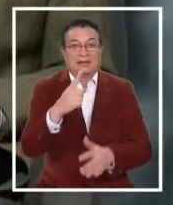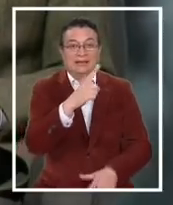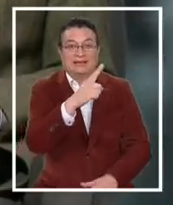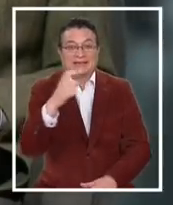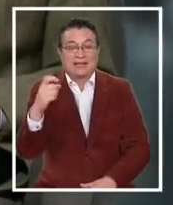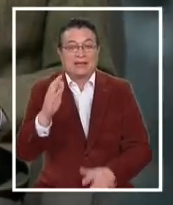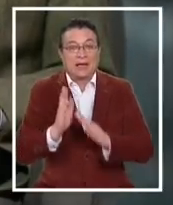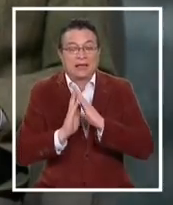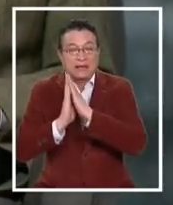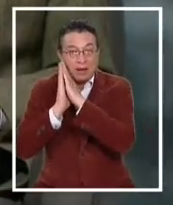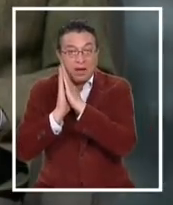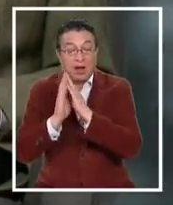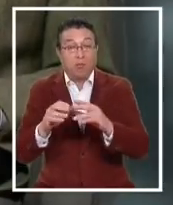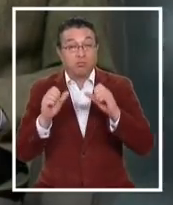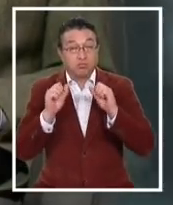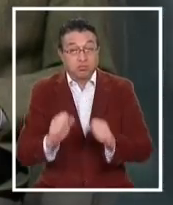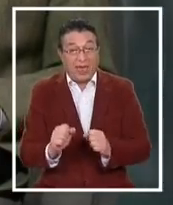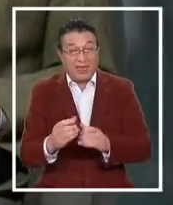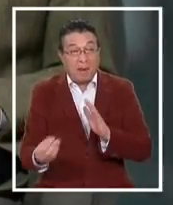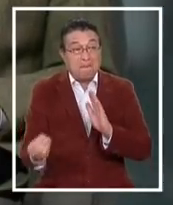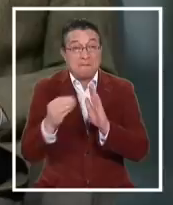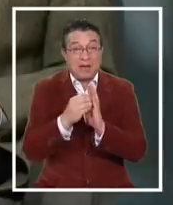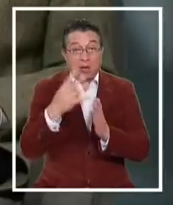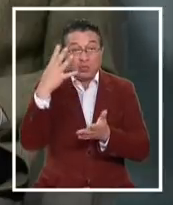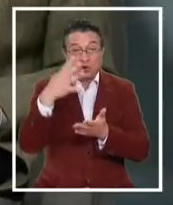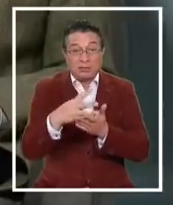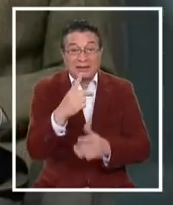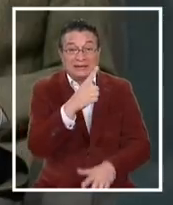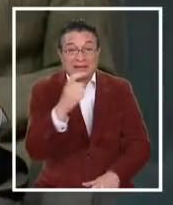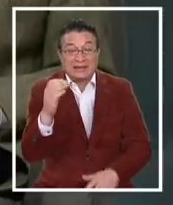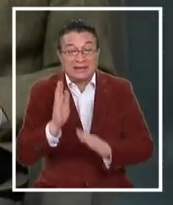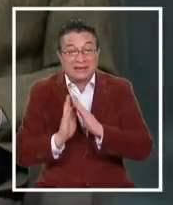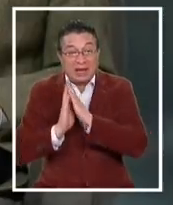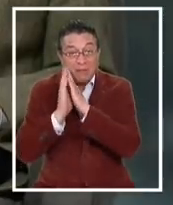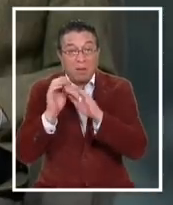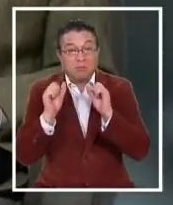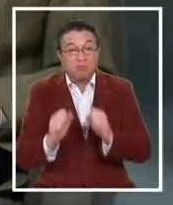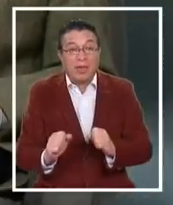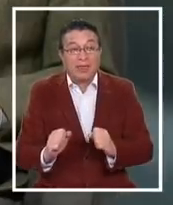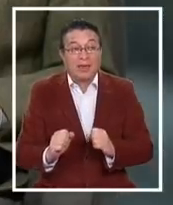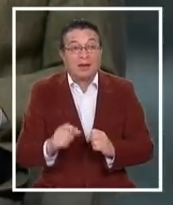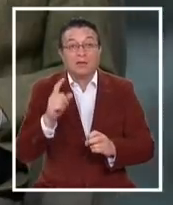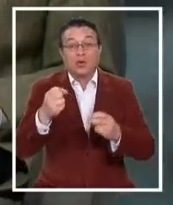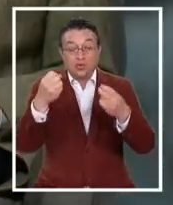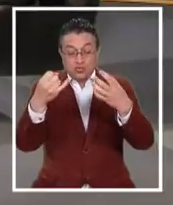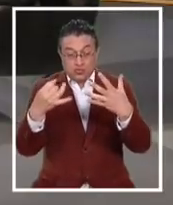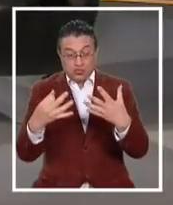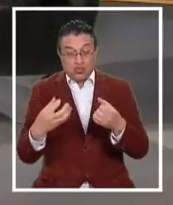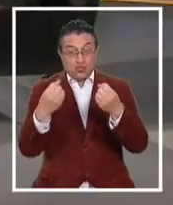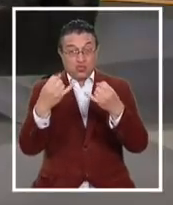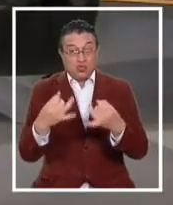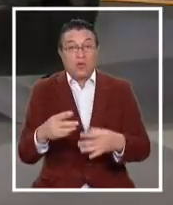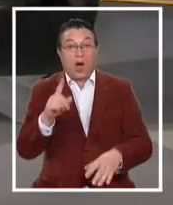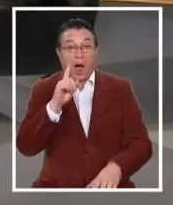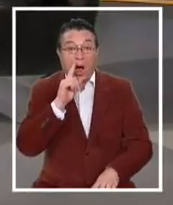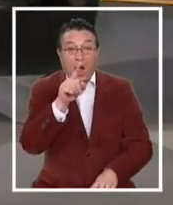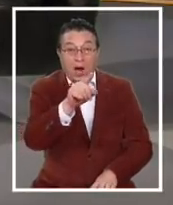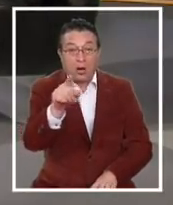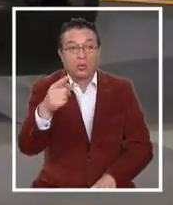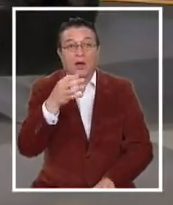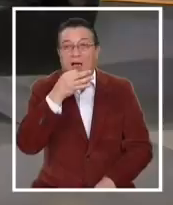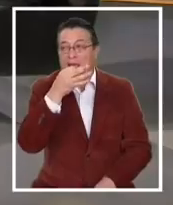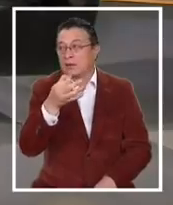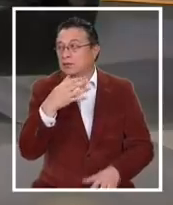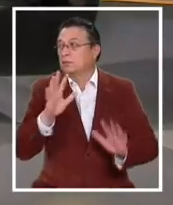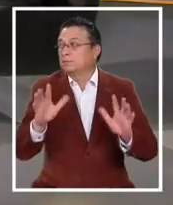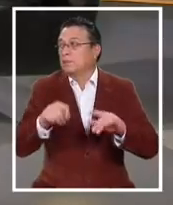camas. ¿Las vamos a tener? ¿Podemos llegar a esas 4.100 camas? Es importante. ¿Hay algún número finito que ustedes digan, ¿sabe